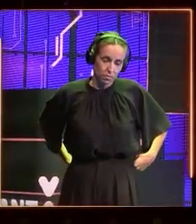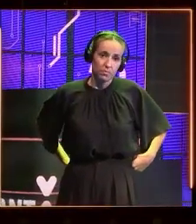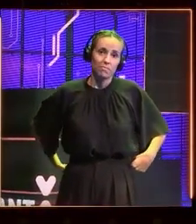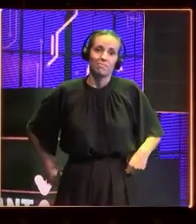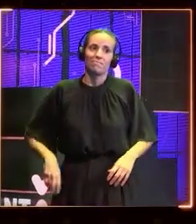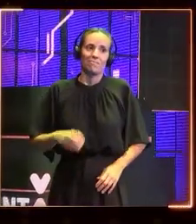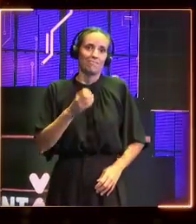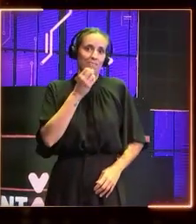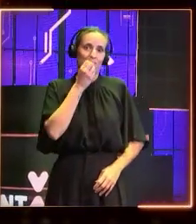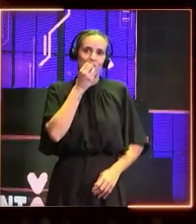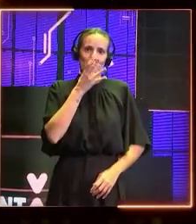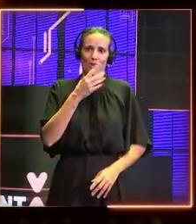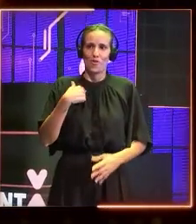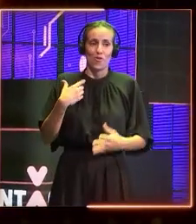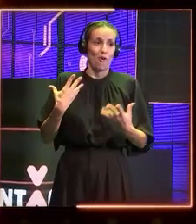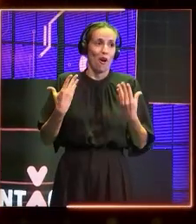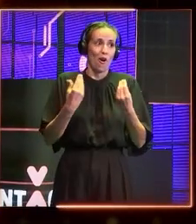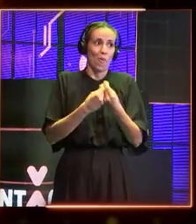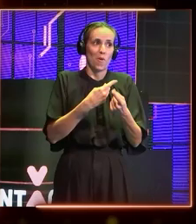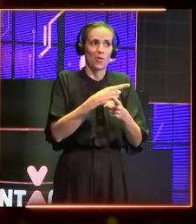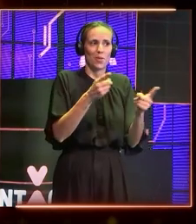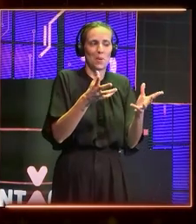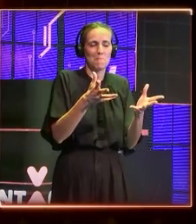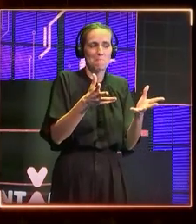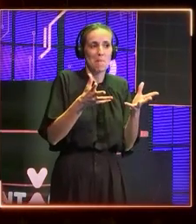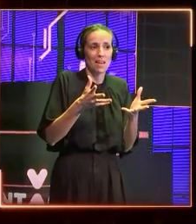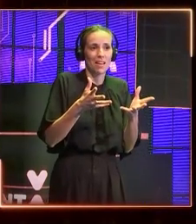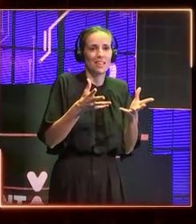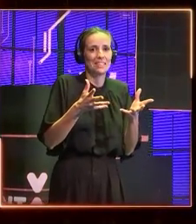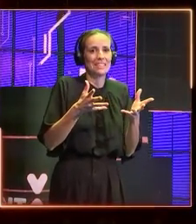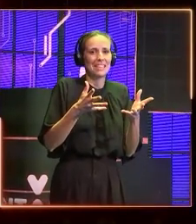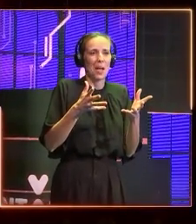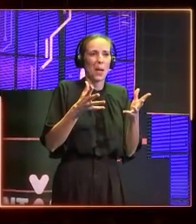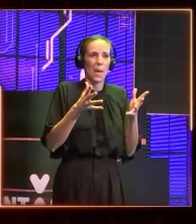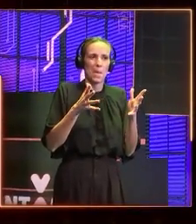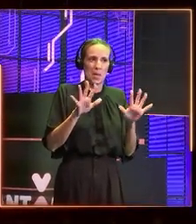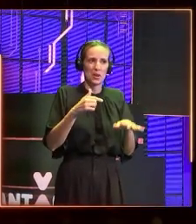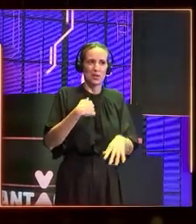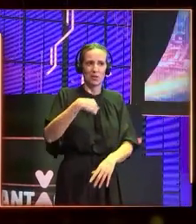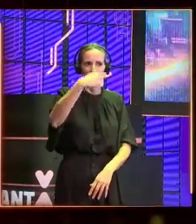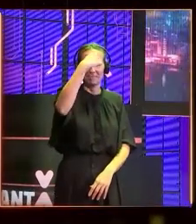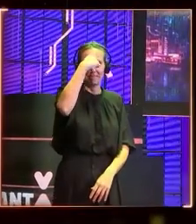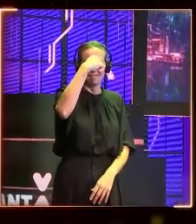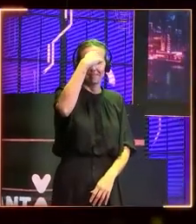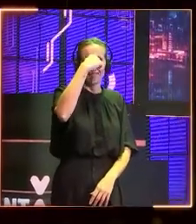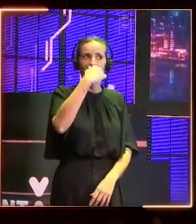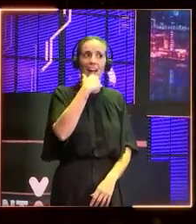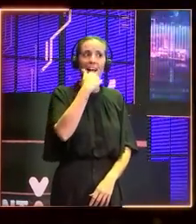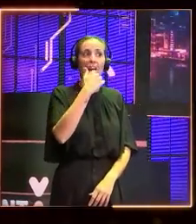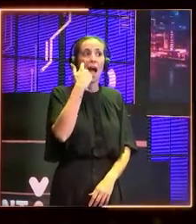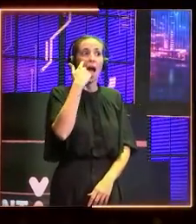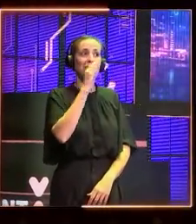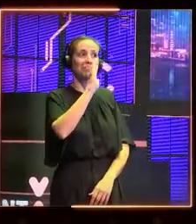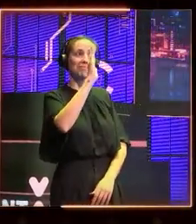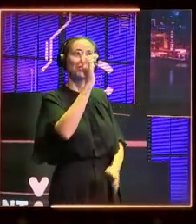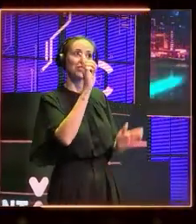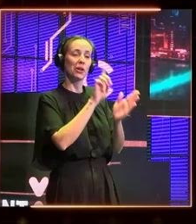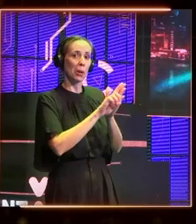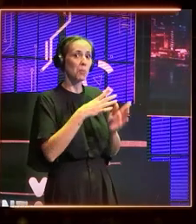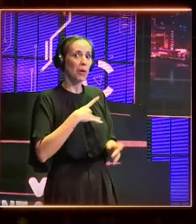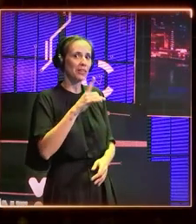Bueno me encanta estar acompañada de ustedes pero yo voy echando de menos a alguien vamos a ver si podemos saludarla de nuevo ahí